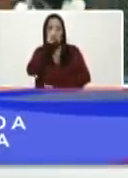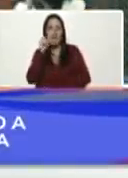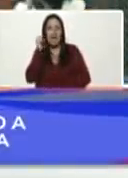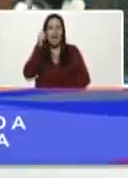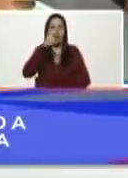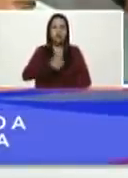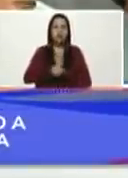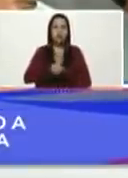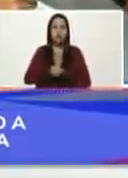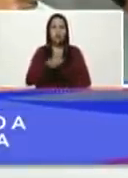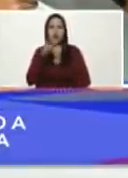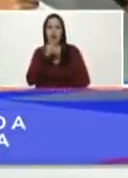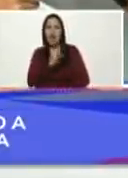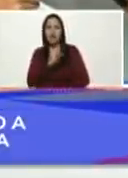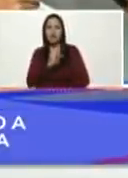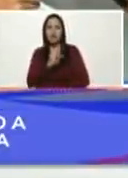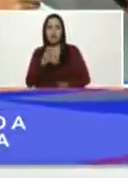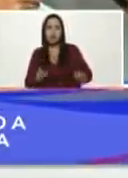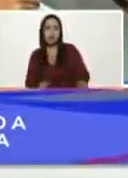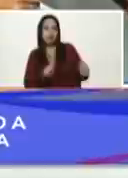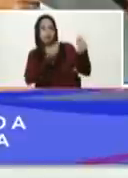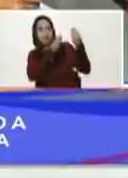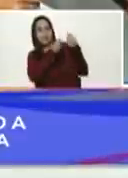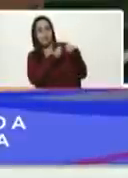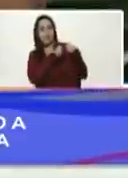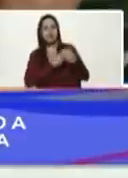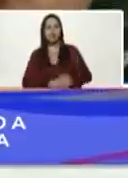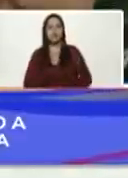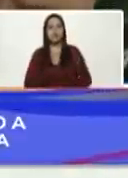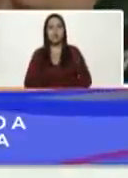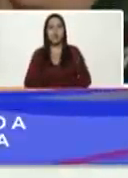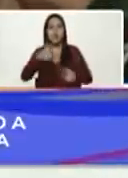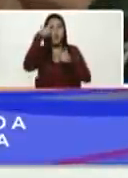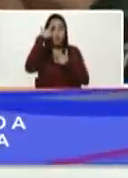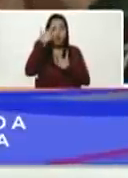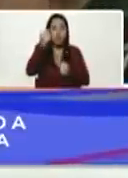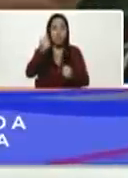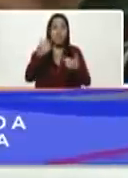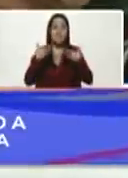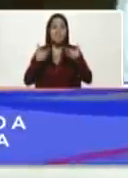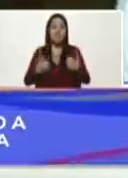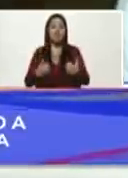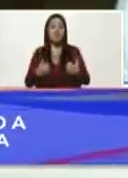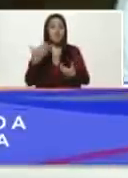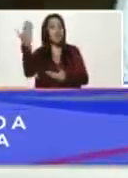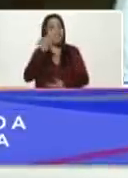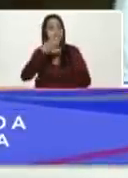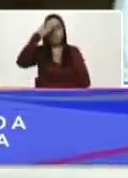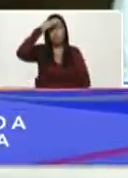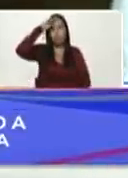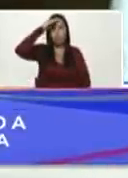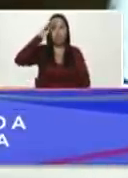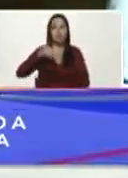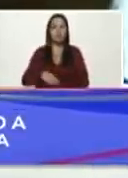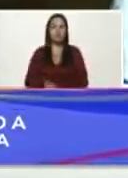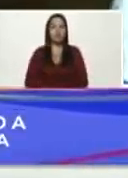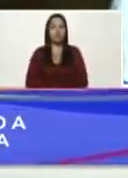ha estado sobre las espaldas de los profesionales de salud de Cuba.